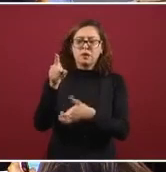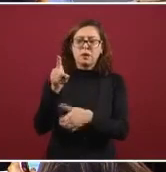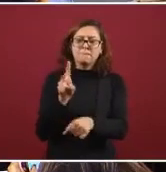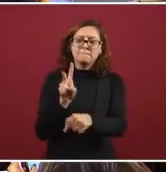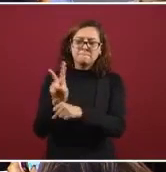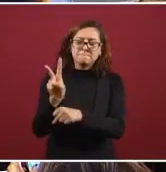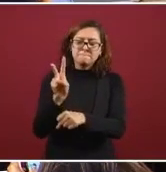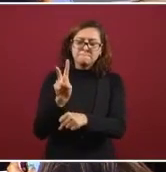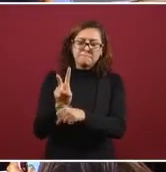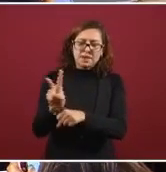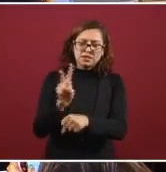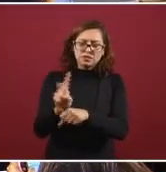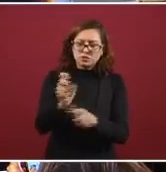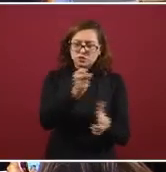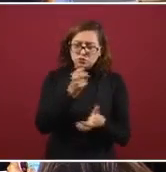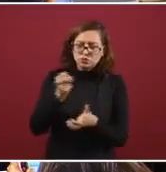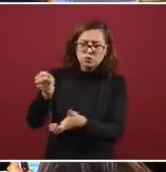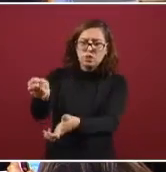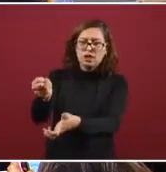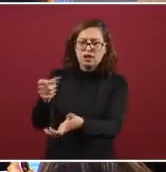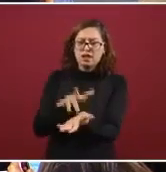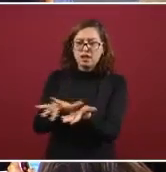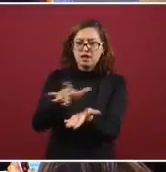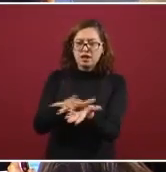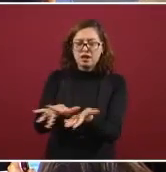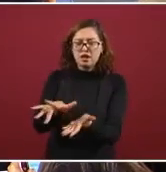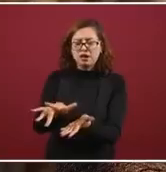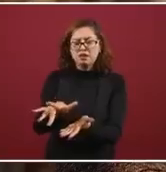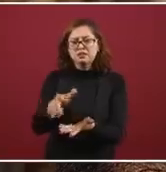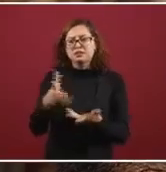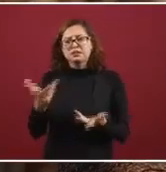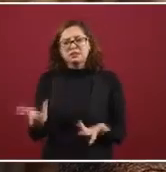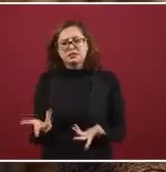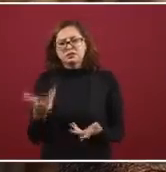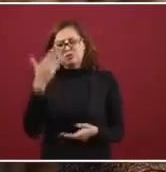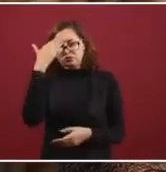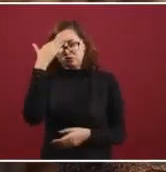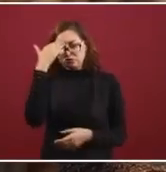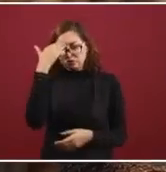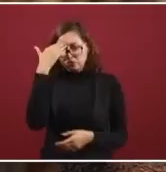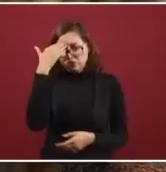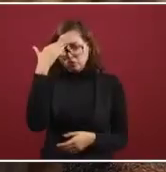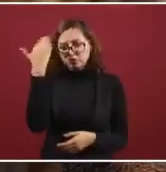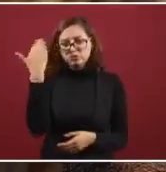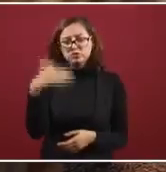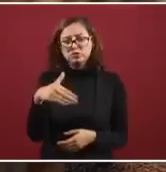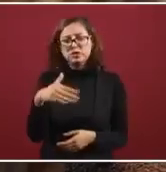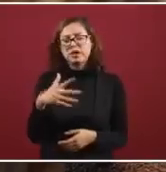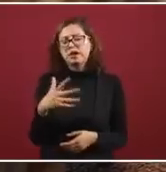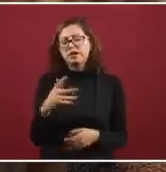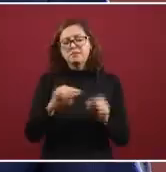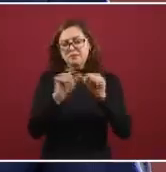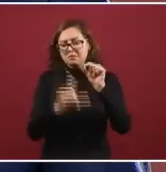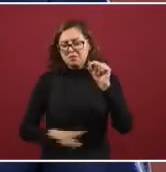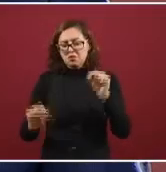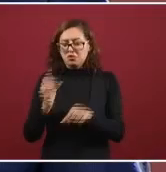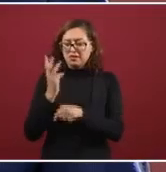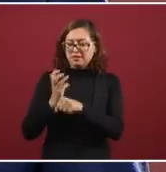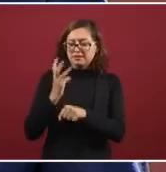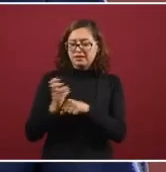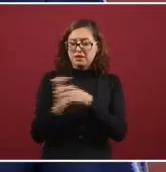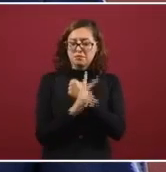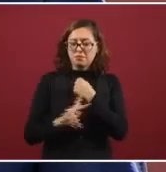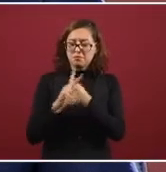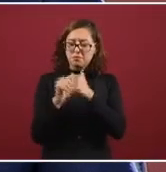Venezuela. Entonces, esto y la idea que sé que no han discutido, y México no acepta el tercer país seguro, pero parece